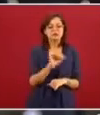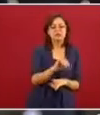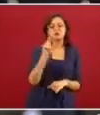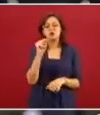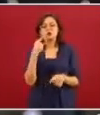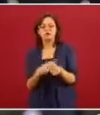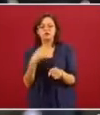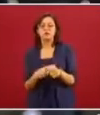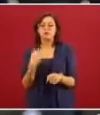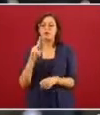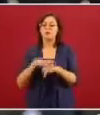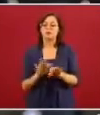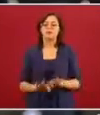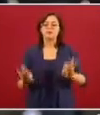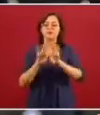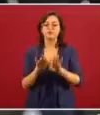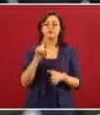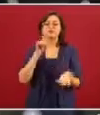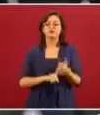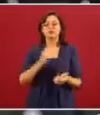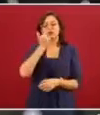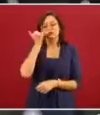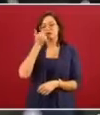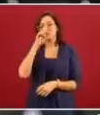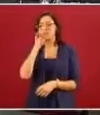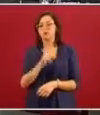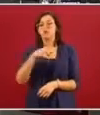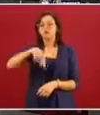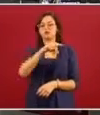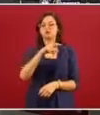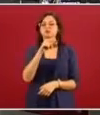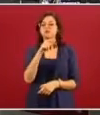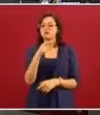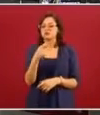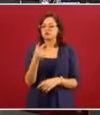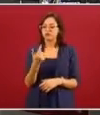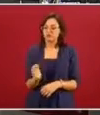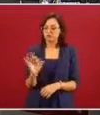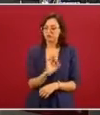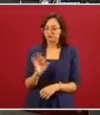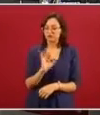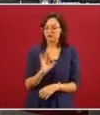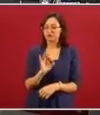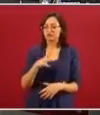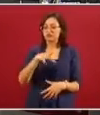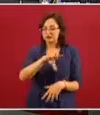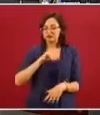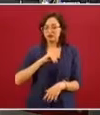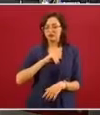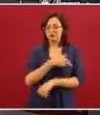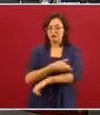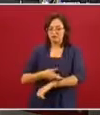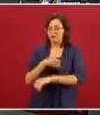todo esto, lo que más me importa es la situación de los internos, porque ellos también no están en riesgo de un posible contagio, solamente ellos, sino